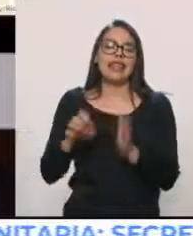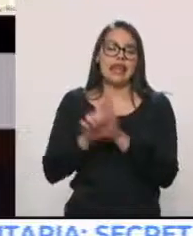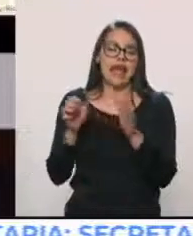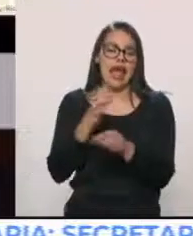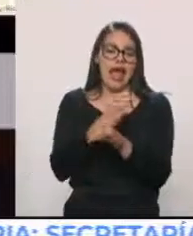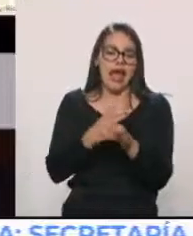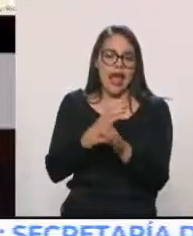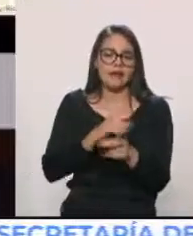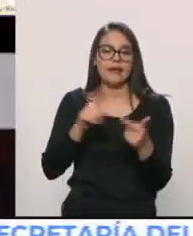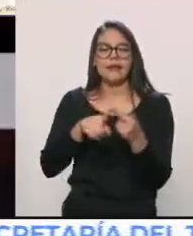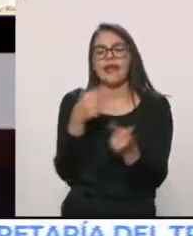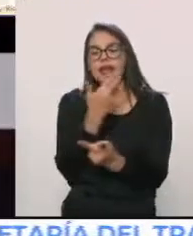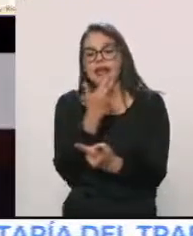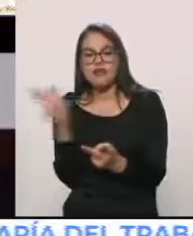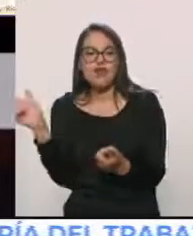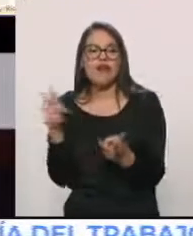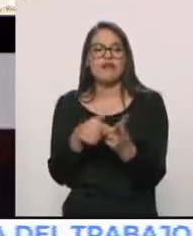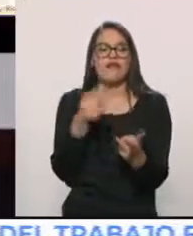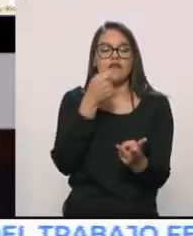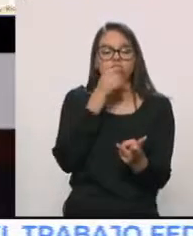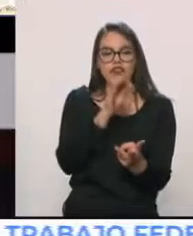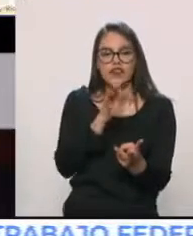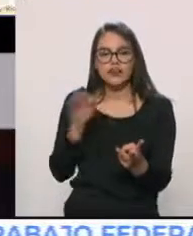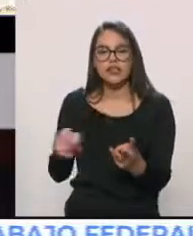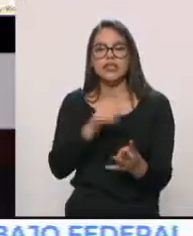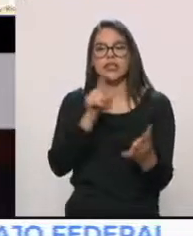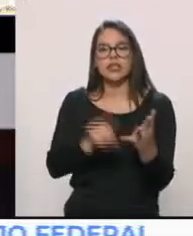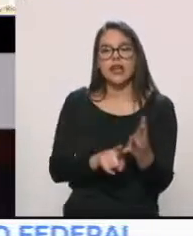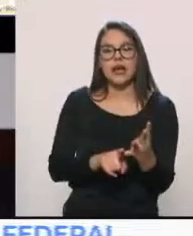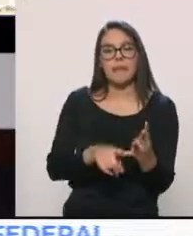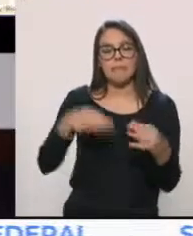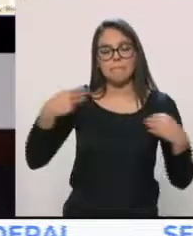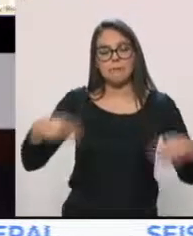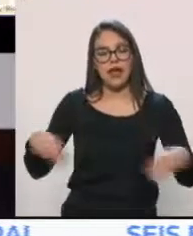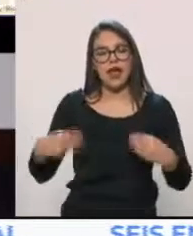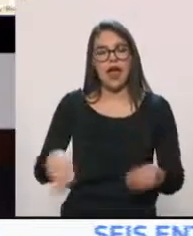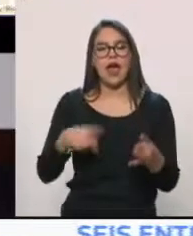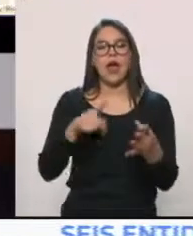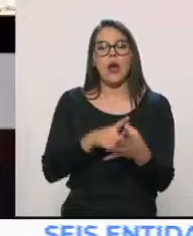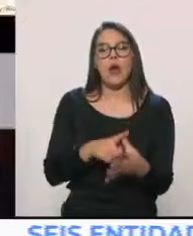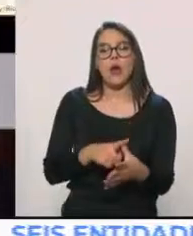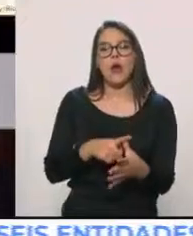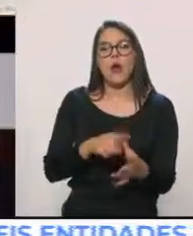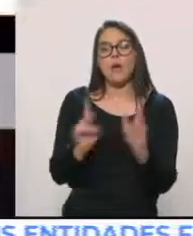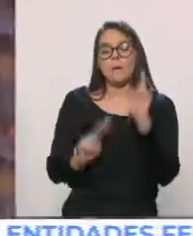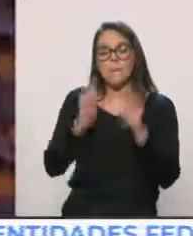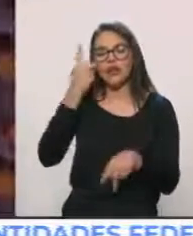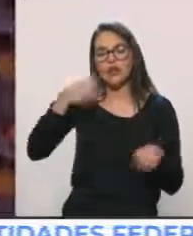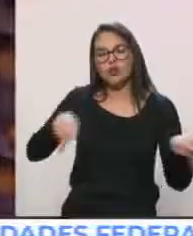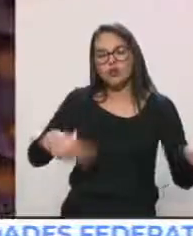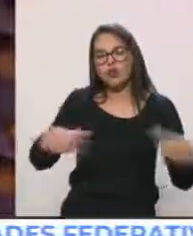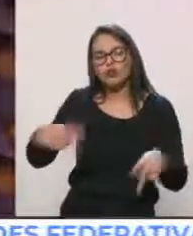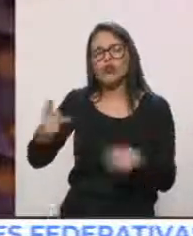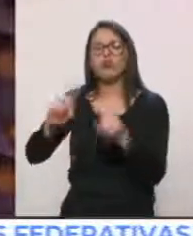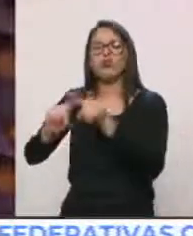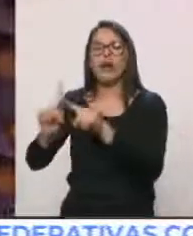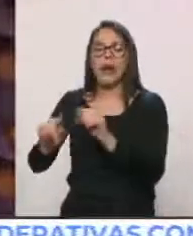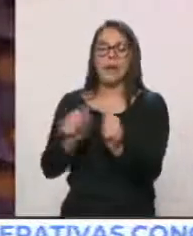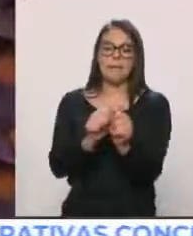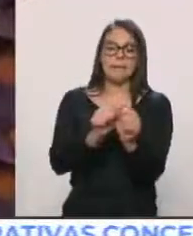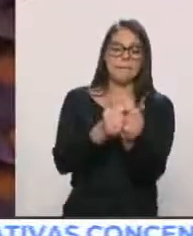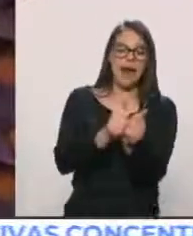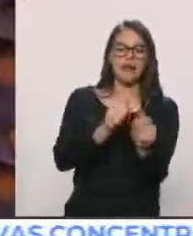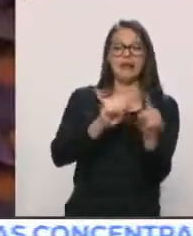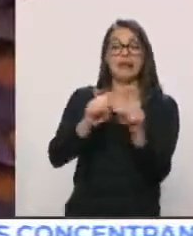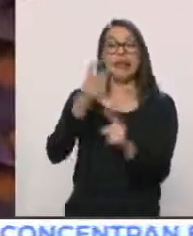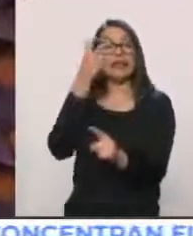restaurantes, farmacias, mercados, panaderías, verdulerías y muchos otros comercios que por ahora ofrecen